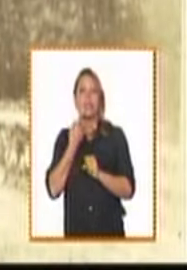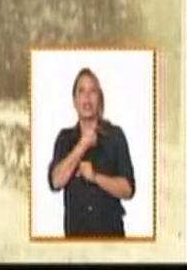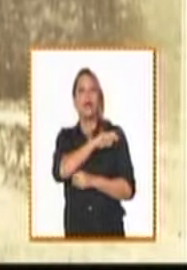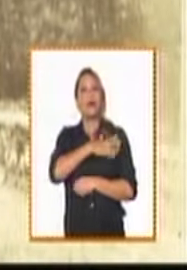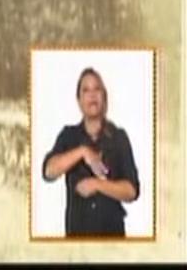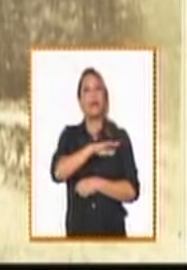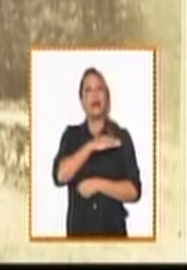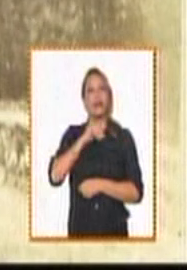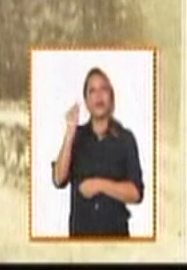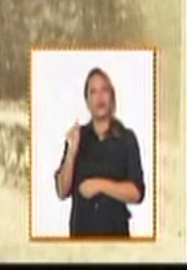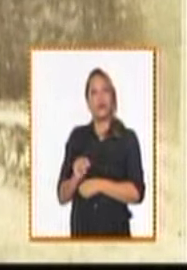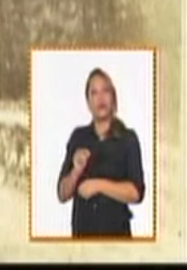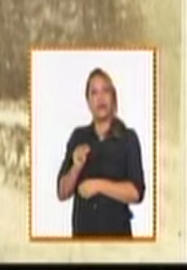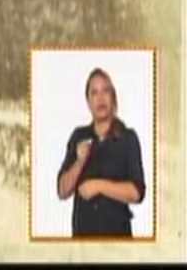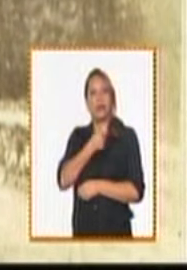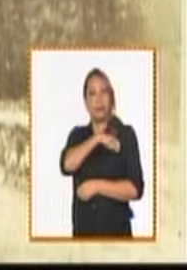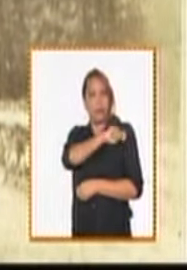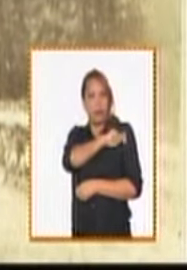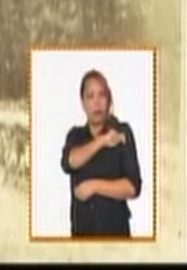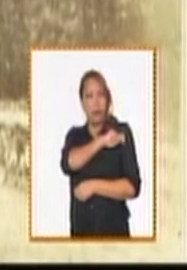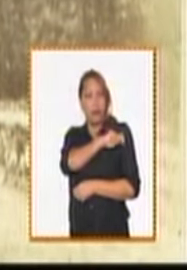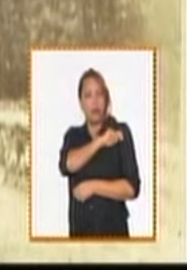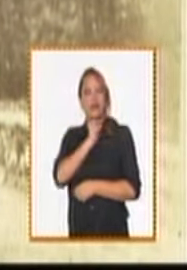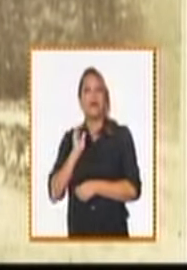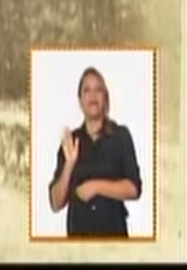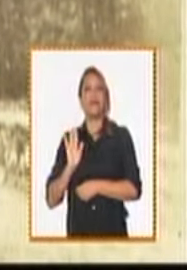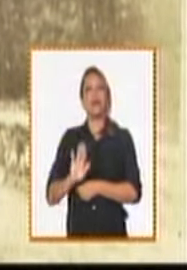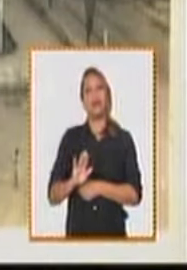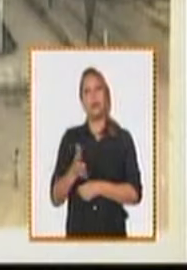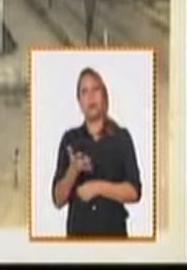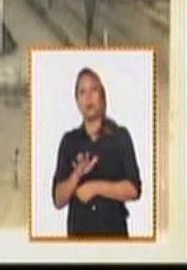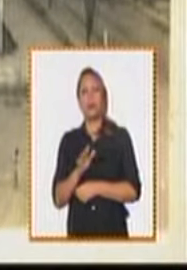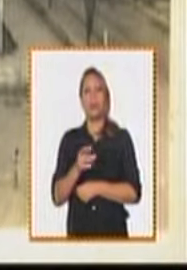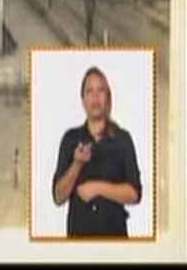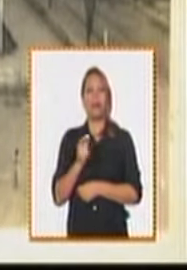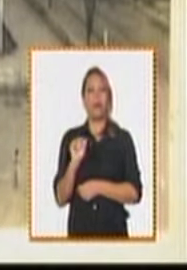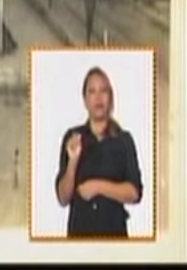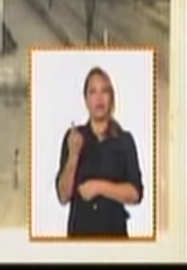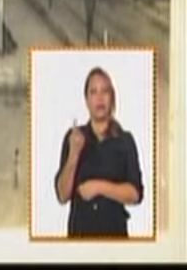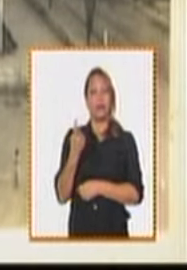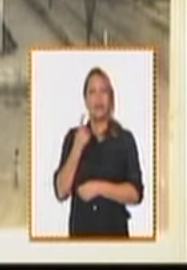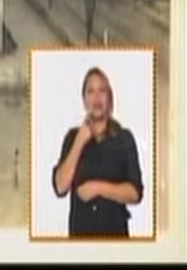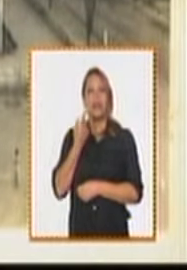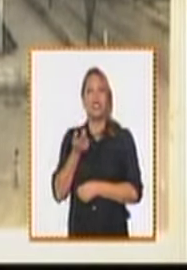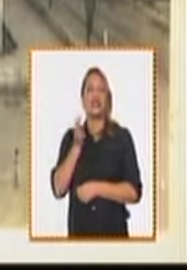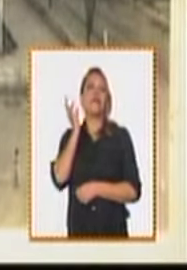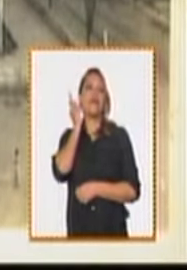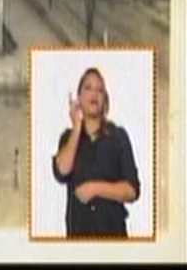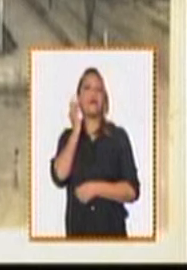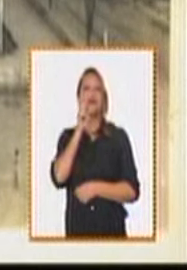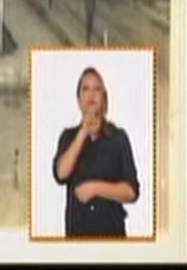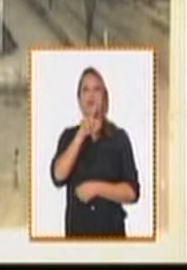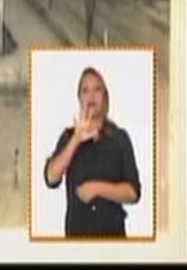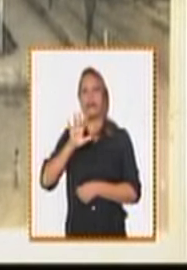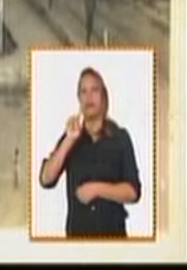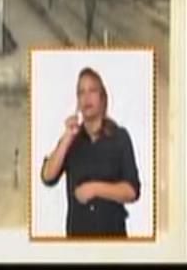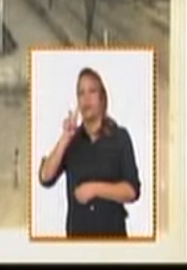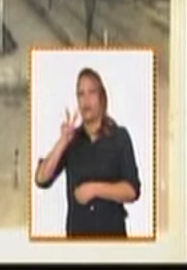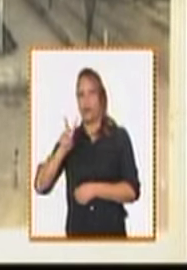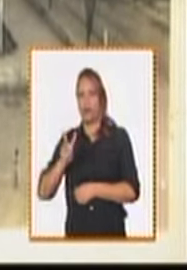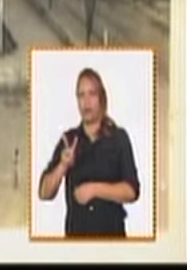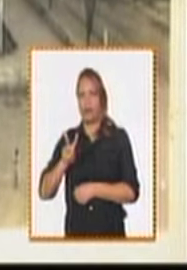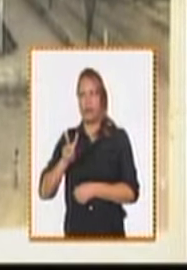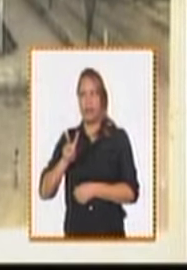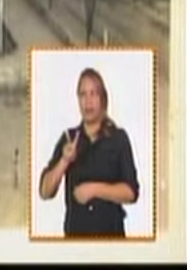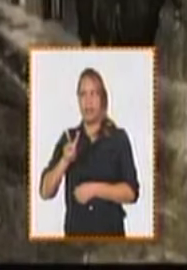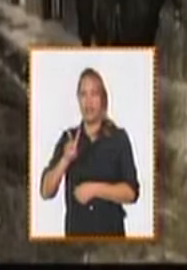vez primera en alrededor de febrero se se ha se ha asumido que en febrero de 1512 y